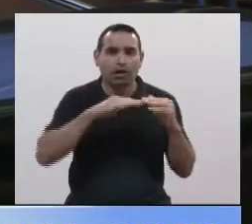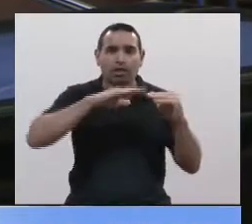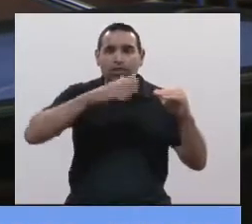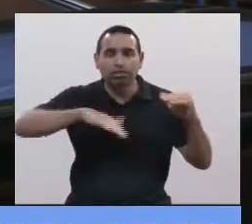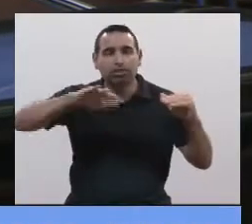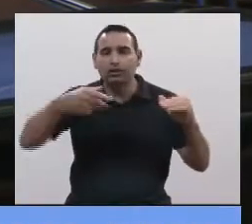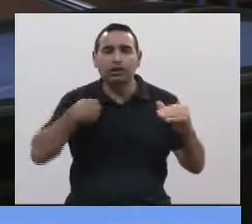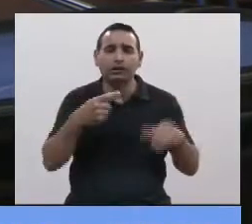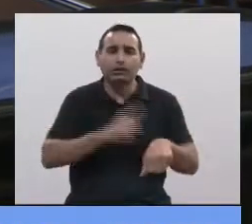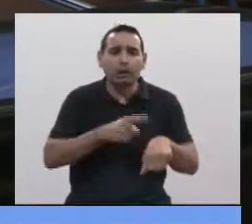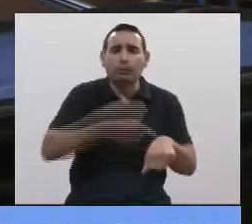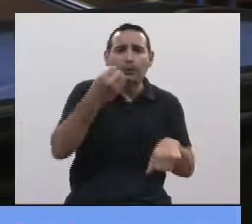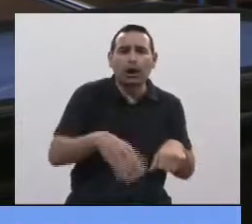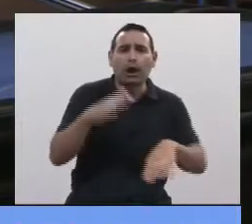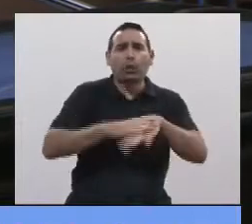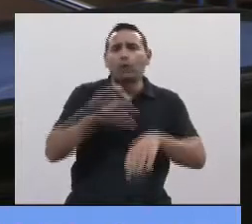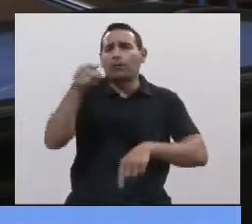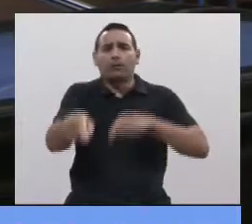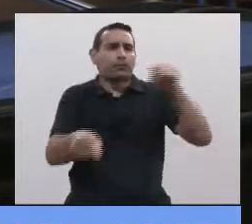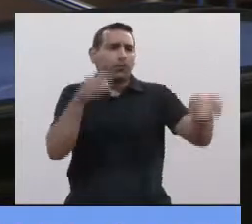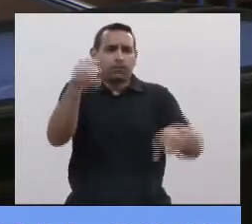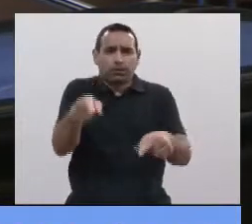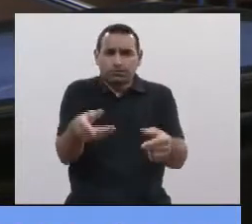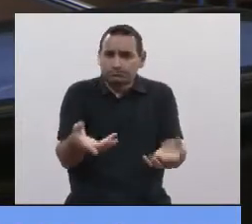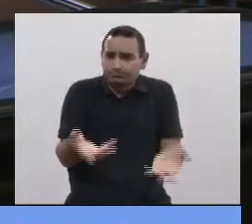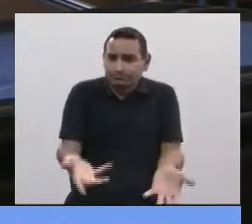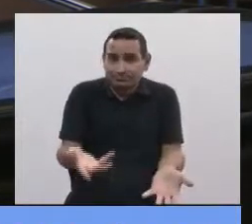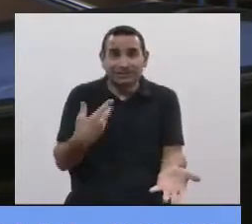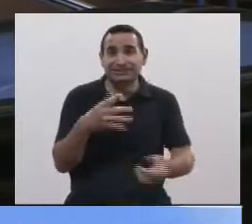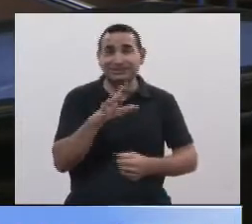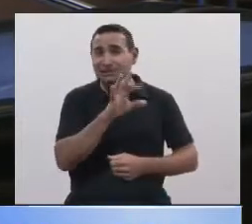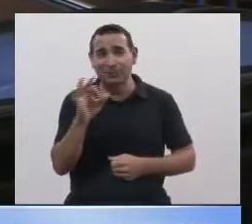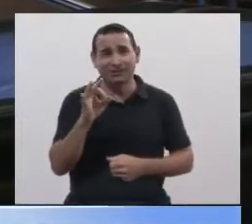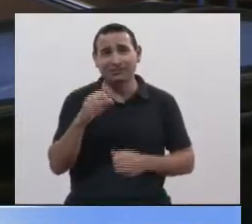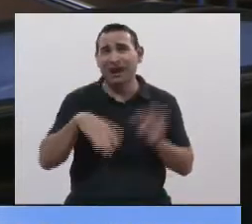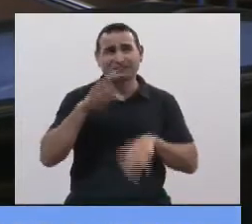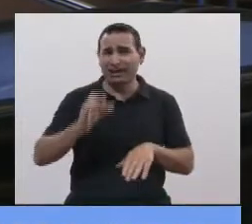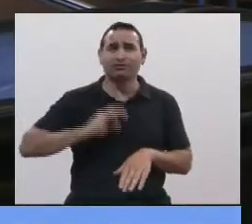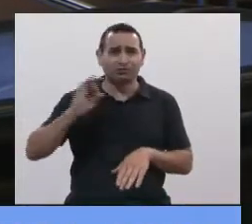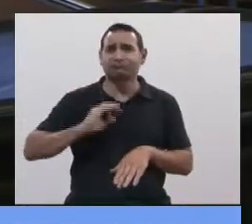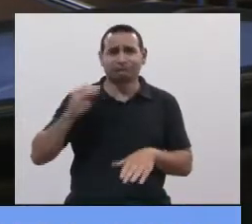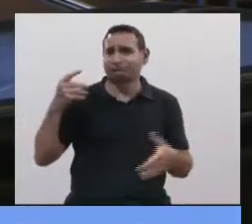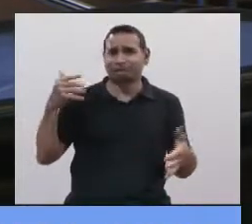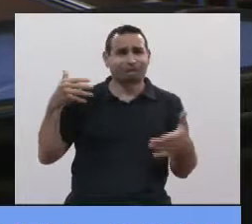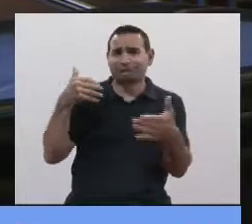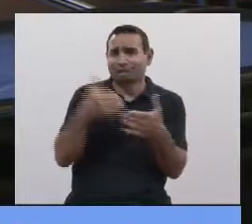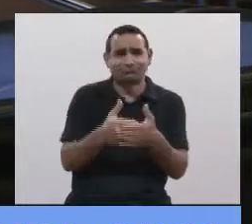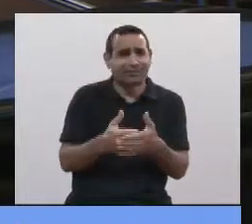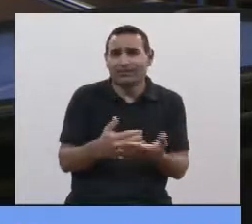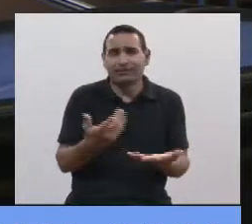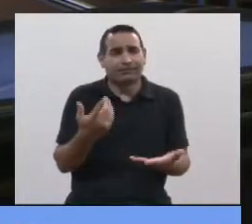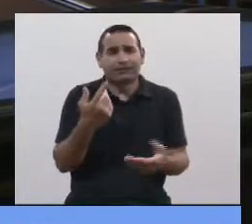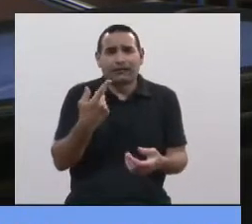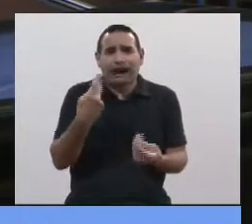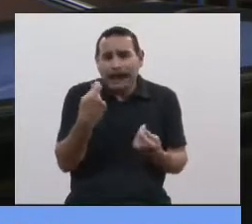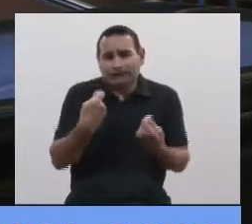gastamos tiempo en echarnos la culpa unos a otros cuando por 50 o más años hemos gastado más de lo que